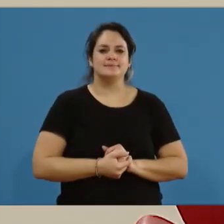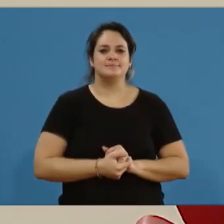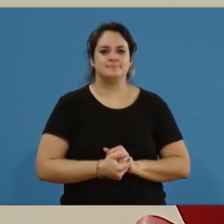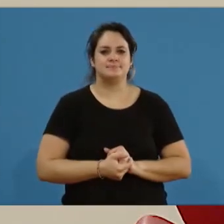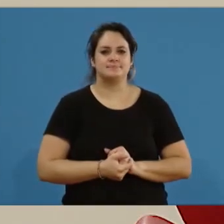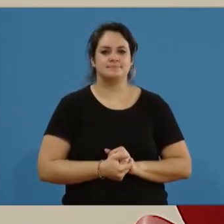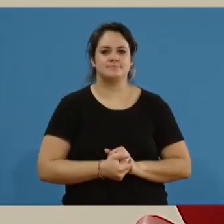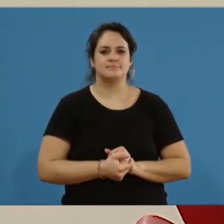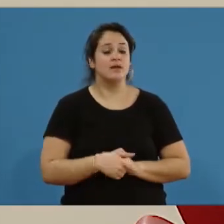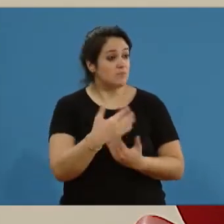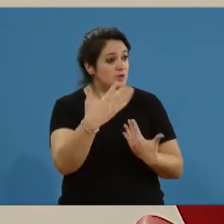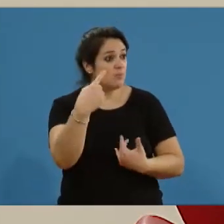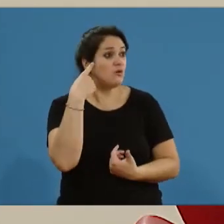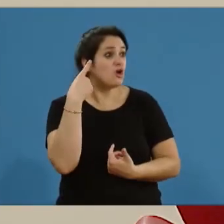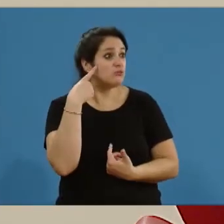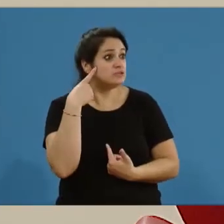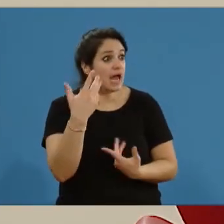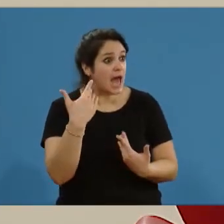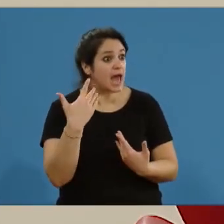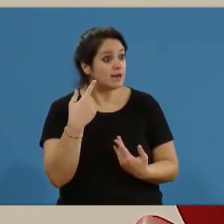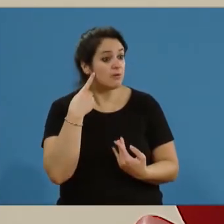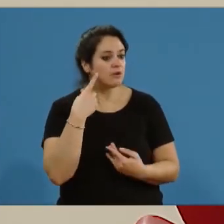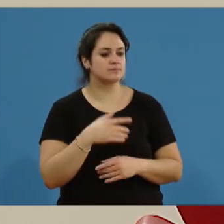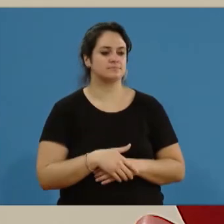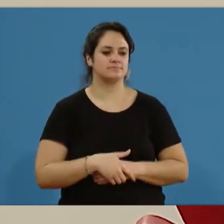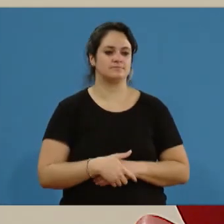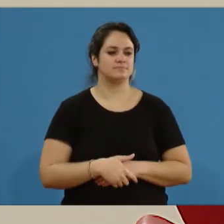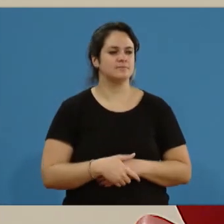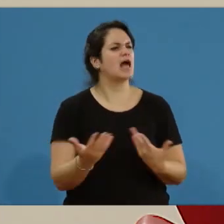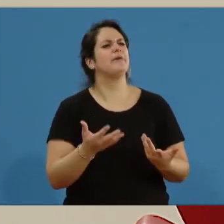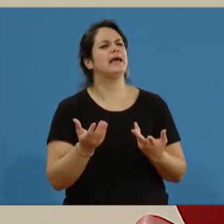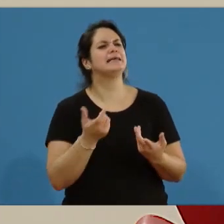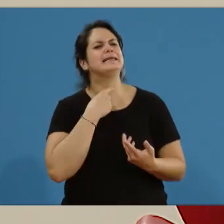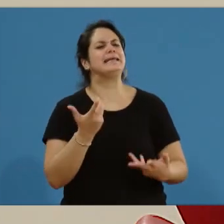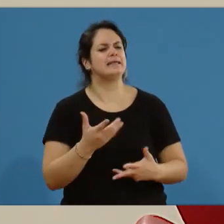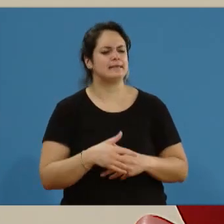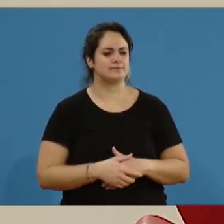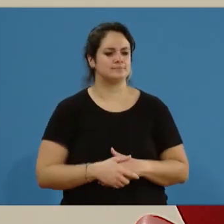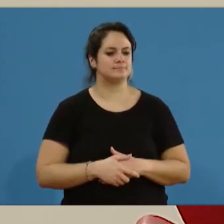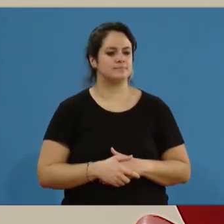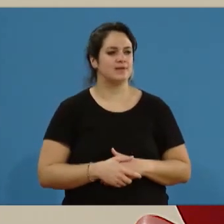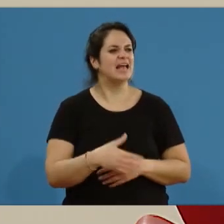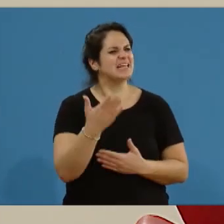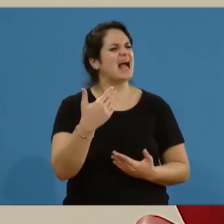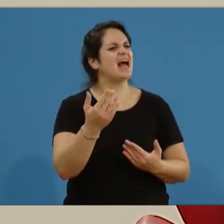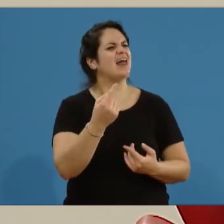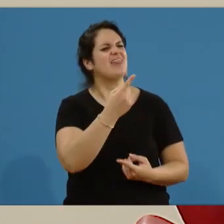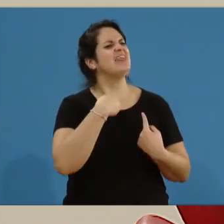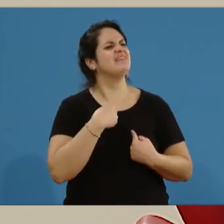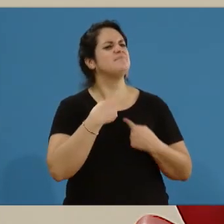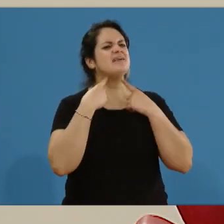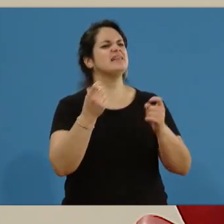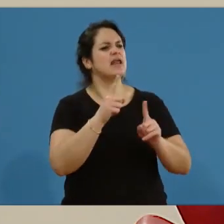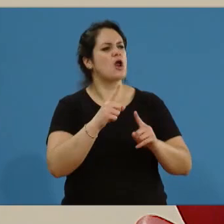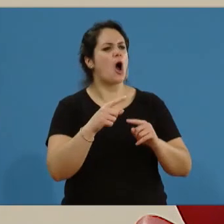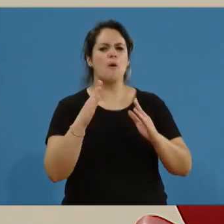La puedo oír, Natacha, la puedo oír. Decime. Decime y deja de gritar, que